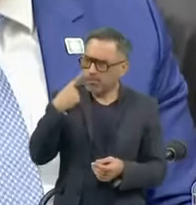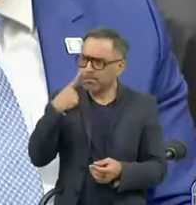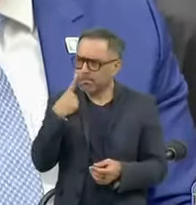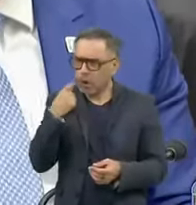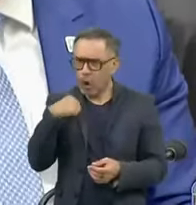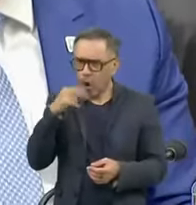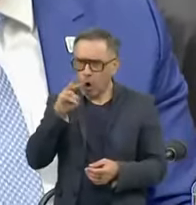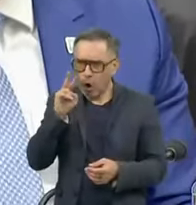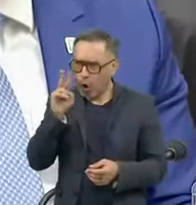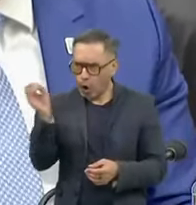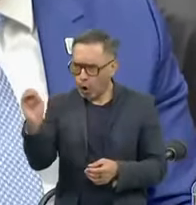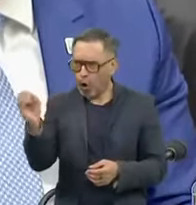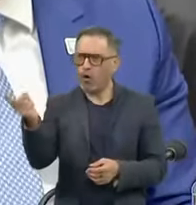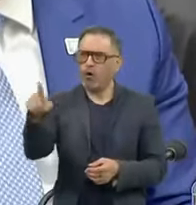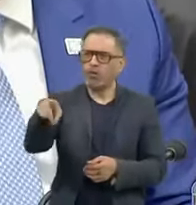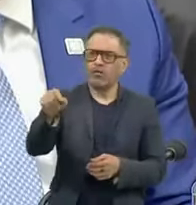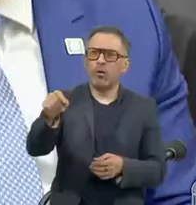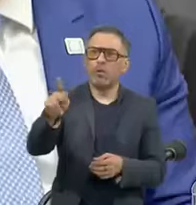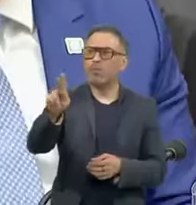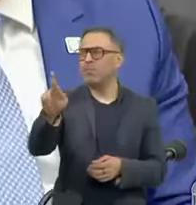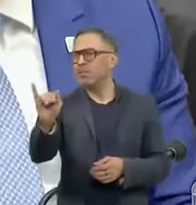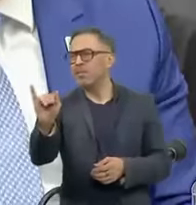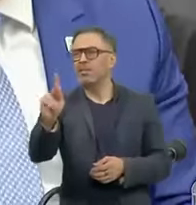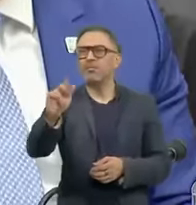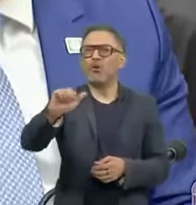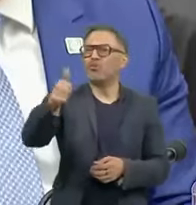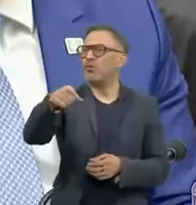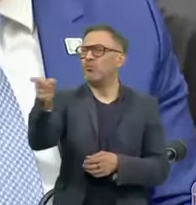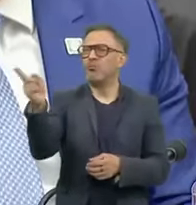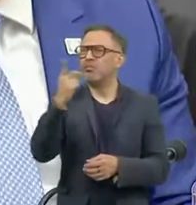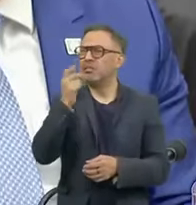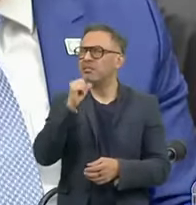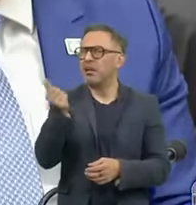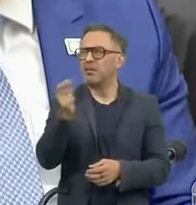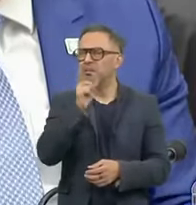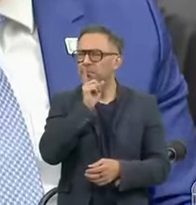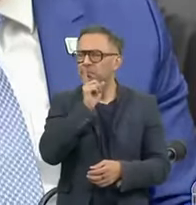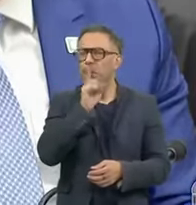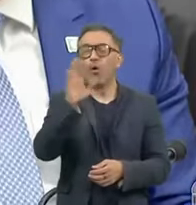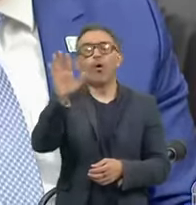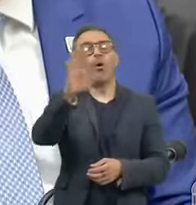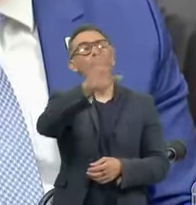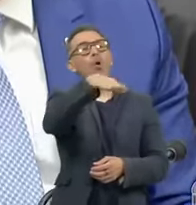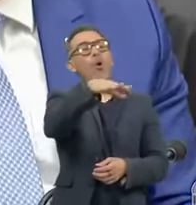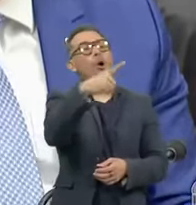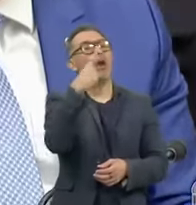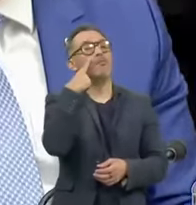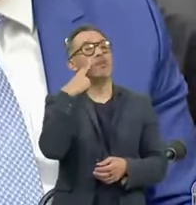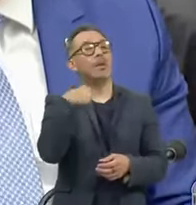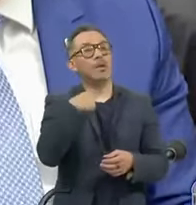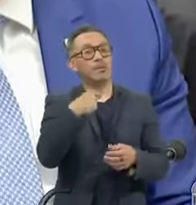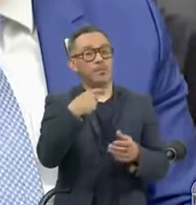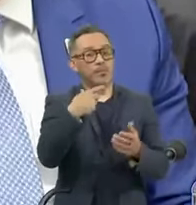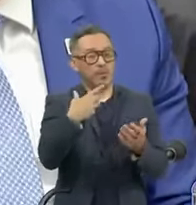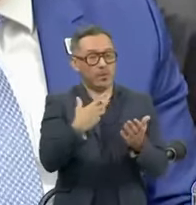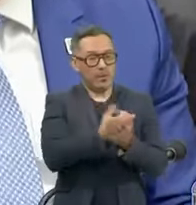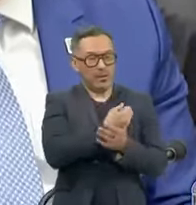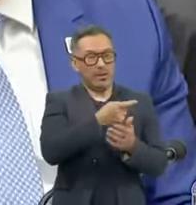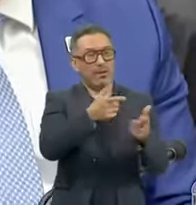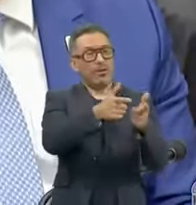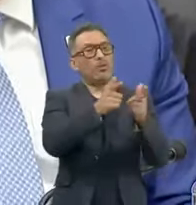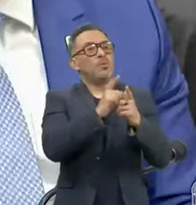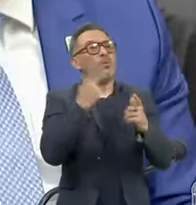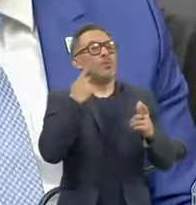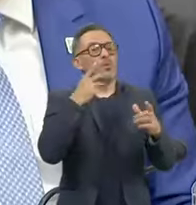de la oposición decir antes de la elección: oigan, cualquier triunfo que obtengan sin que tengan el partido que encabeza la